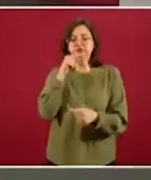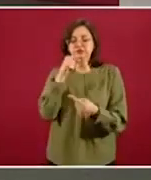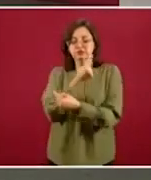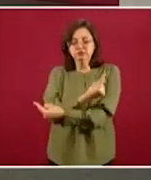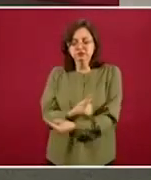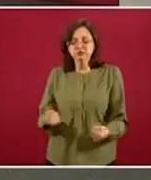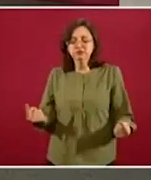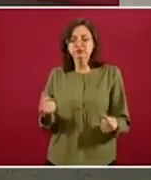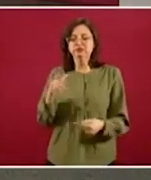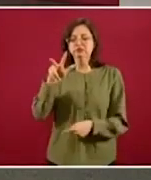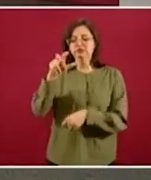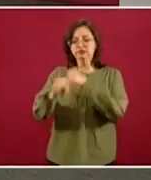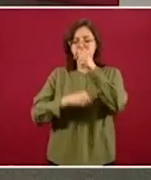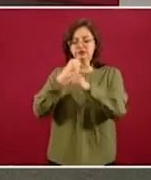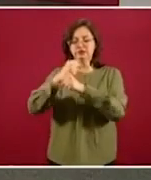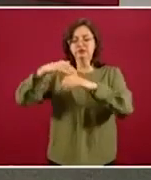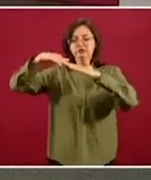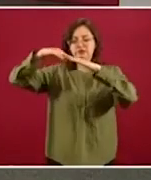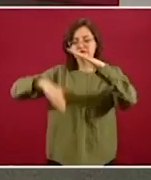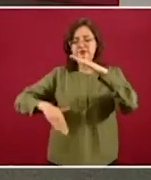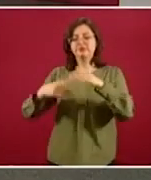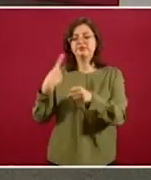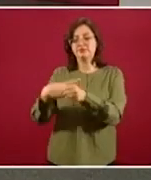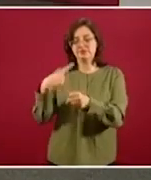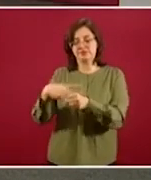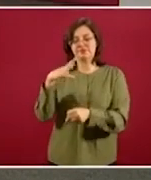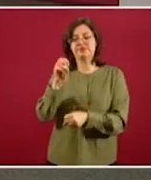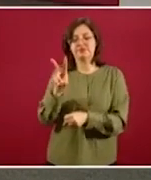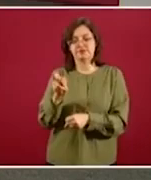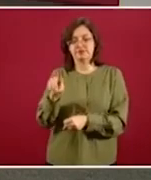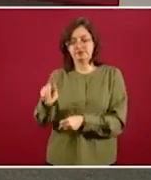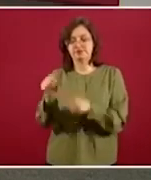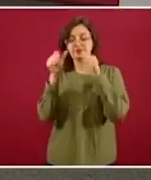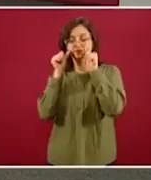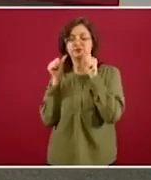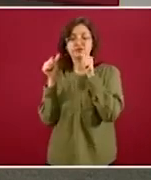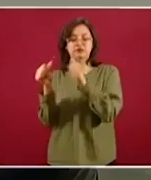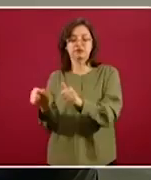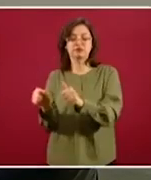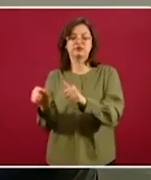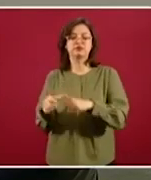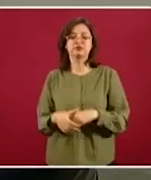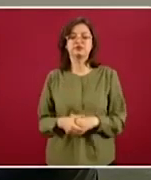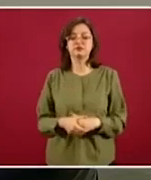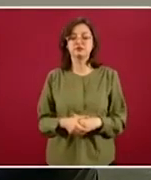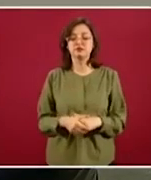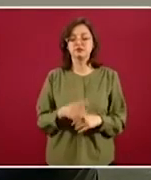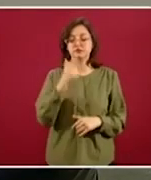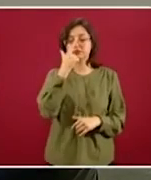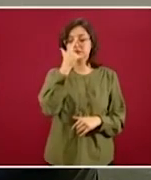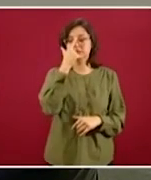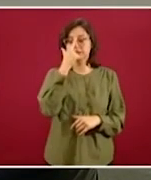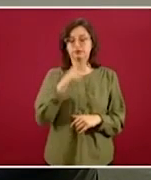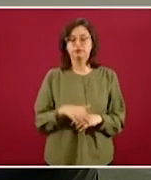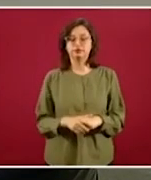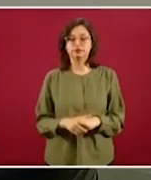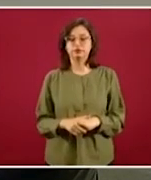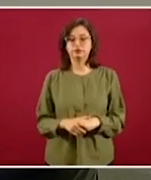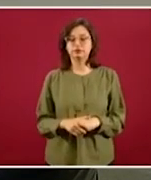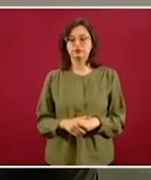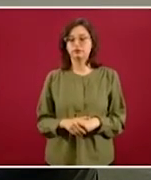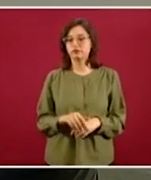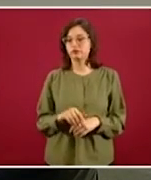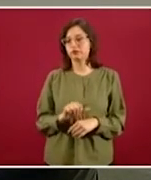niños o menores de 18 años con COVID-19 grave. Y los no COVID, pues